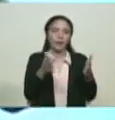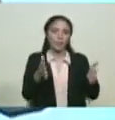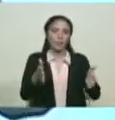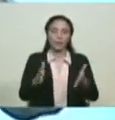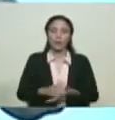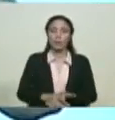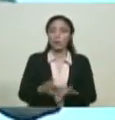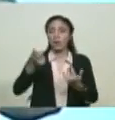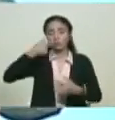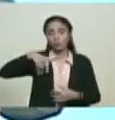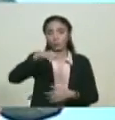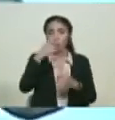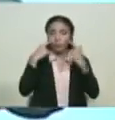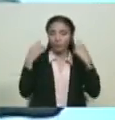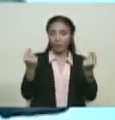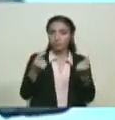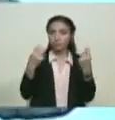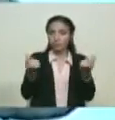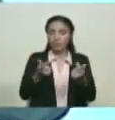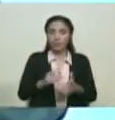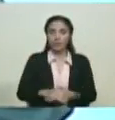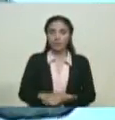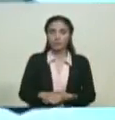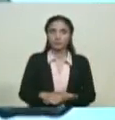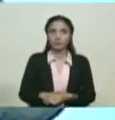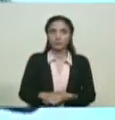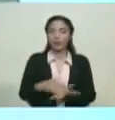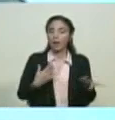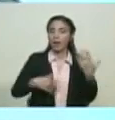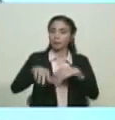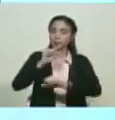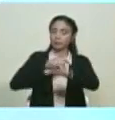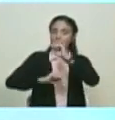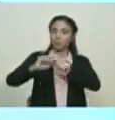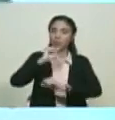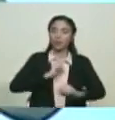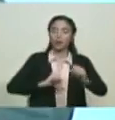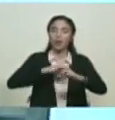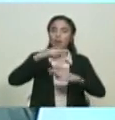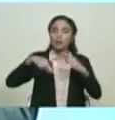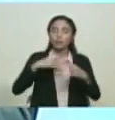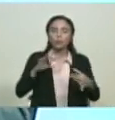despierto si no tuviéramos una vanguardia revolucionaria unida